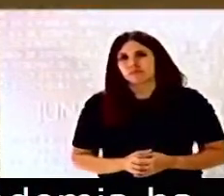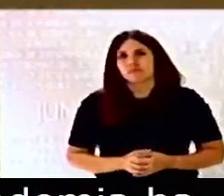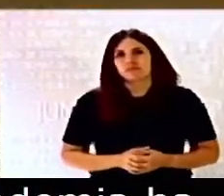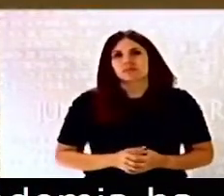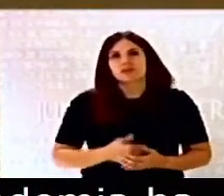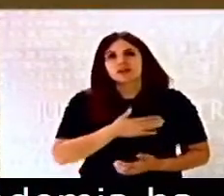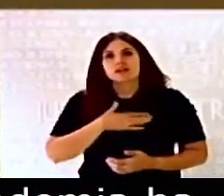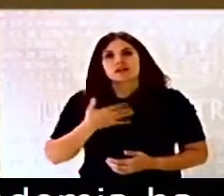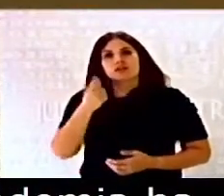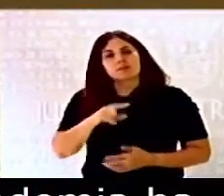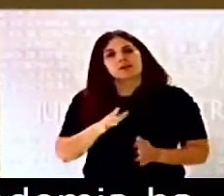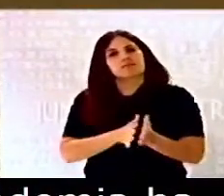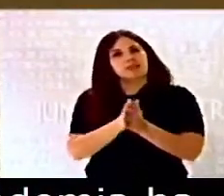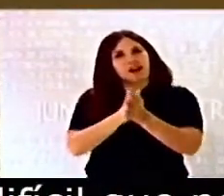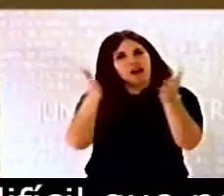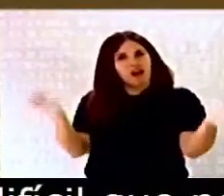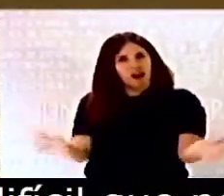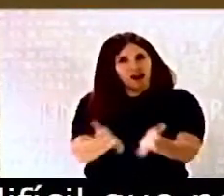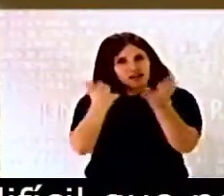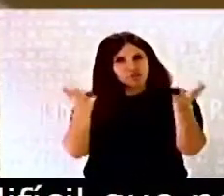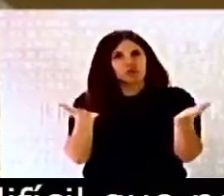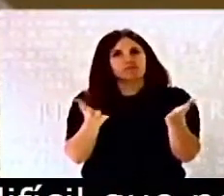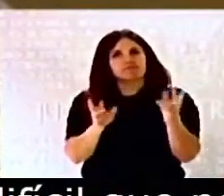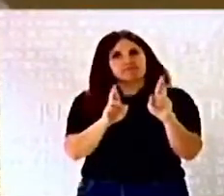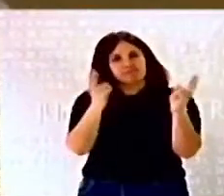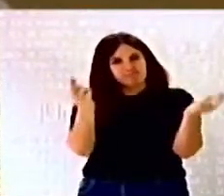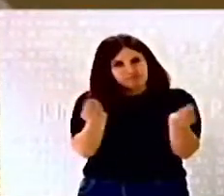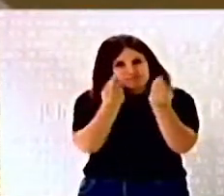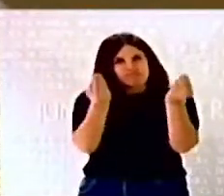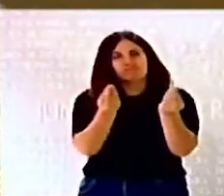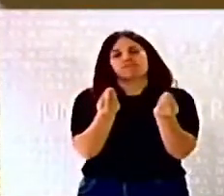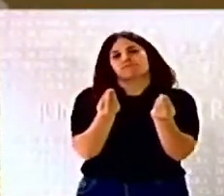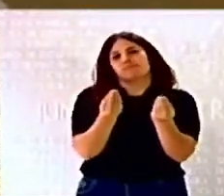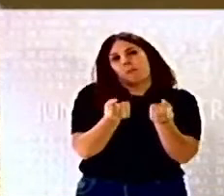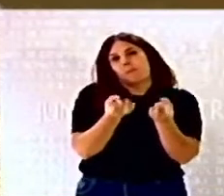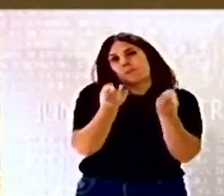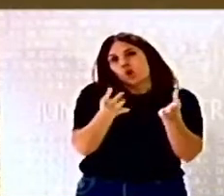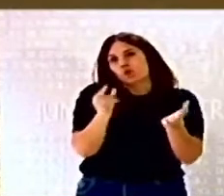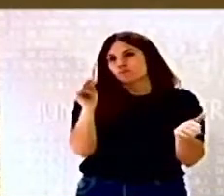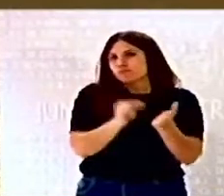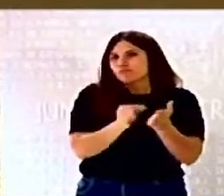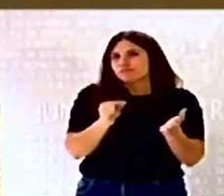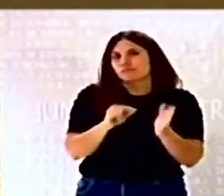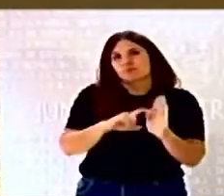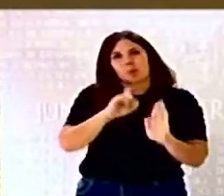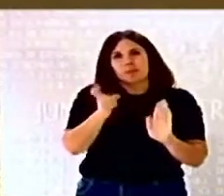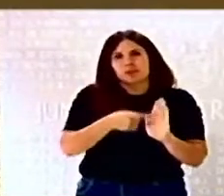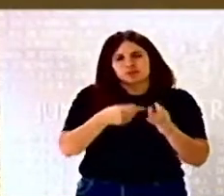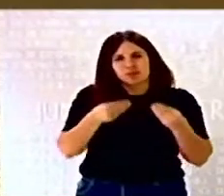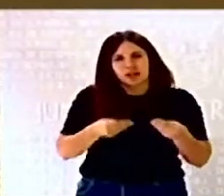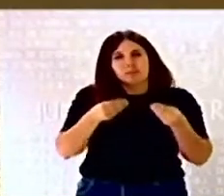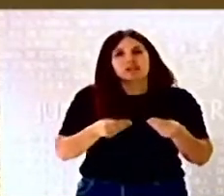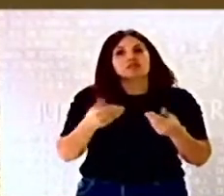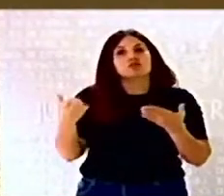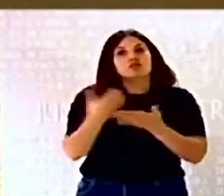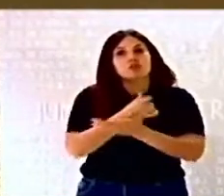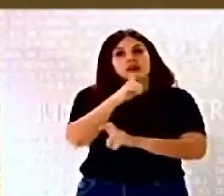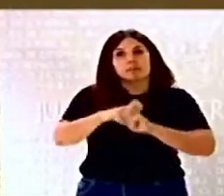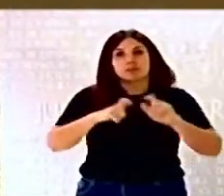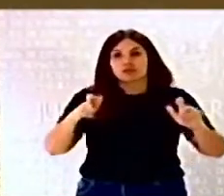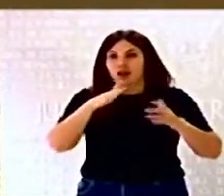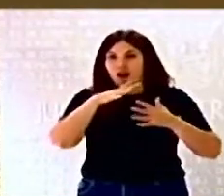trasladar un mensaje de ánimo y de recuperación lo más pronto y lo más completa que se pueda a todas aquellas personas que ahora